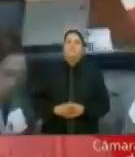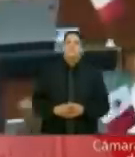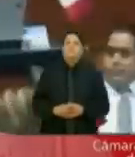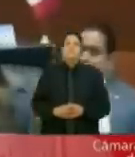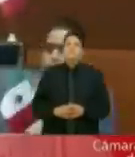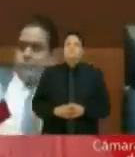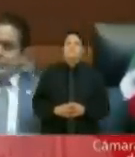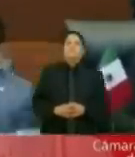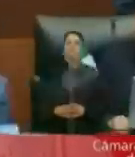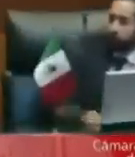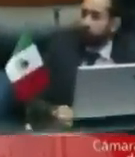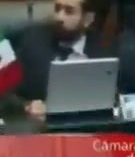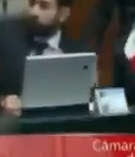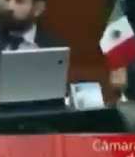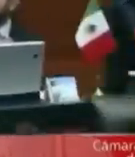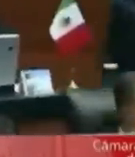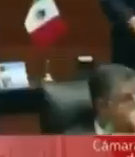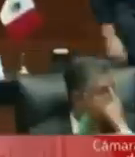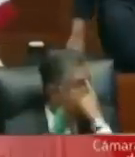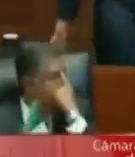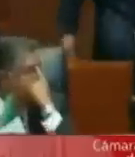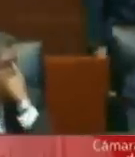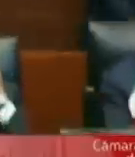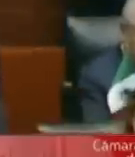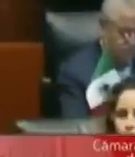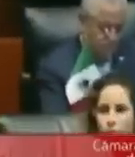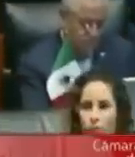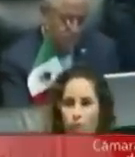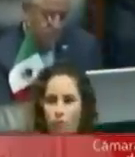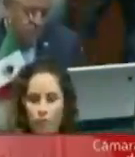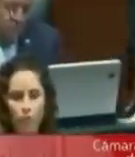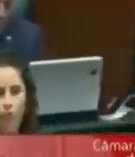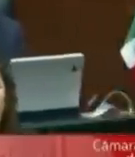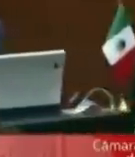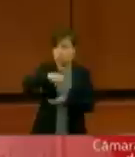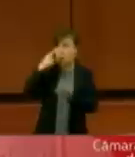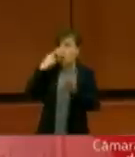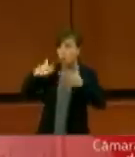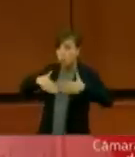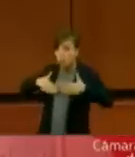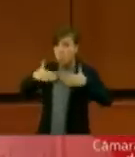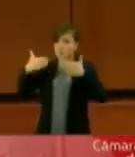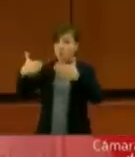Gracias, Diego. Como siempre, muy apreciado tu comentario. Gracias